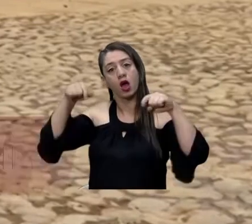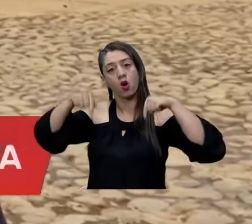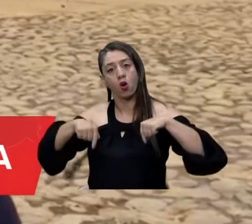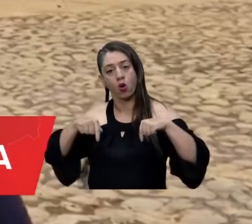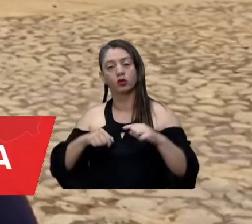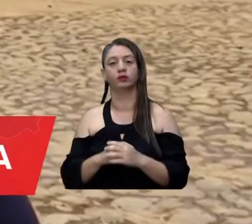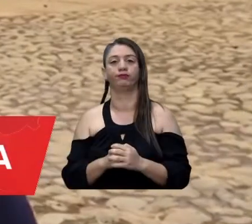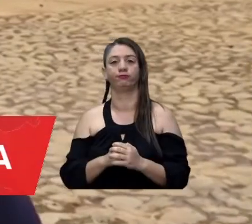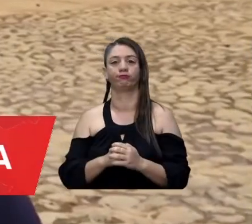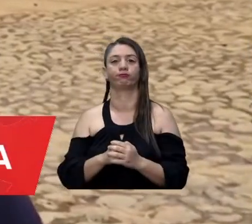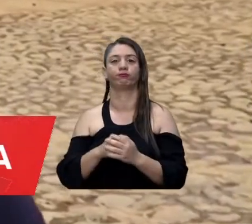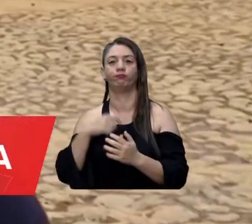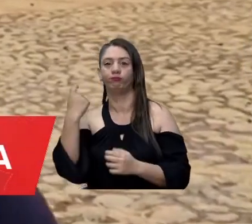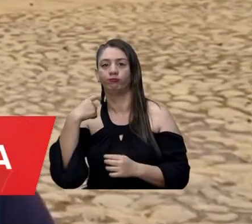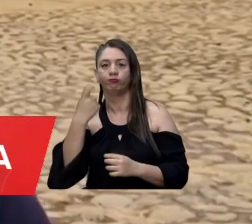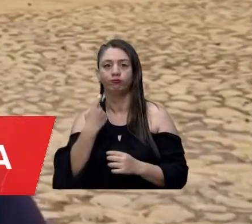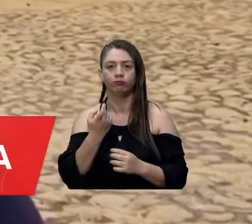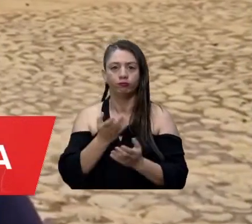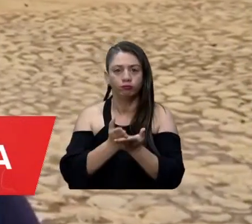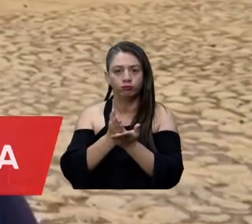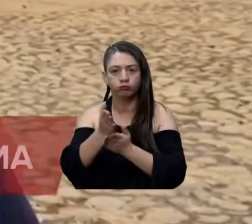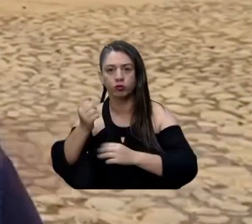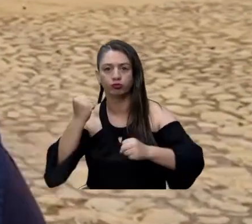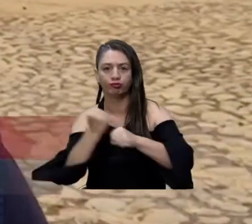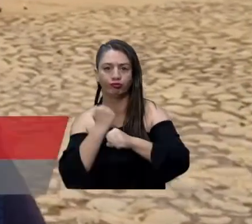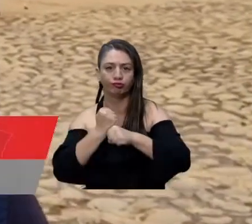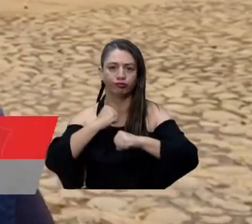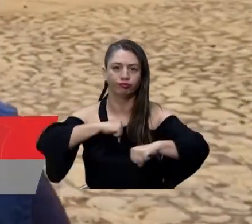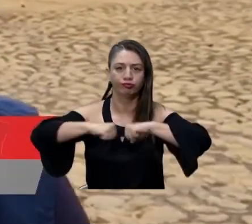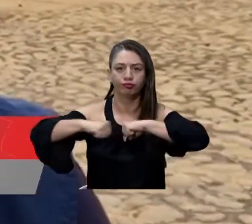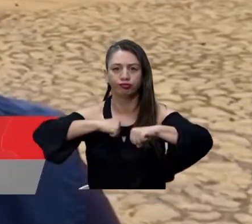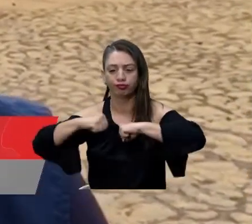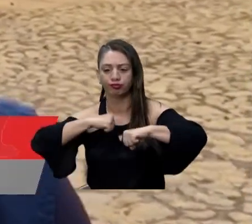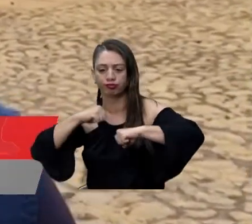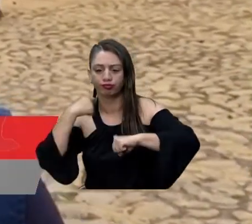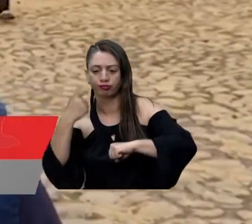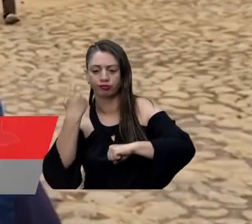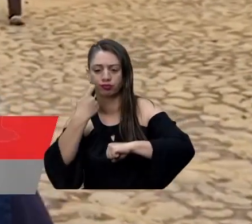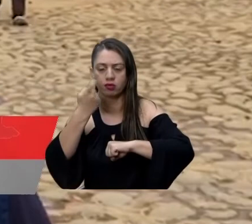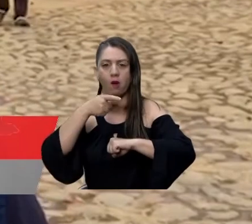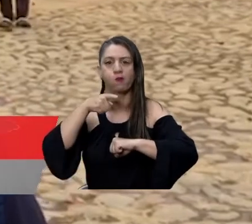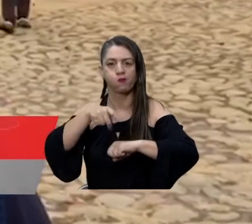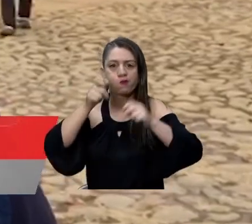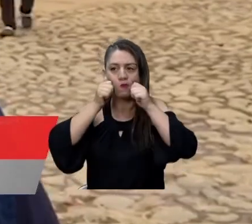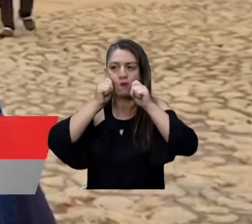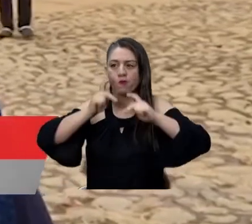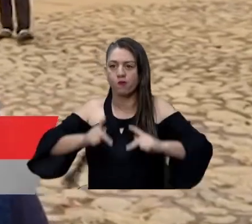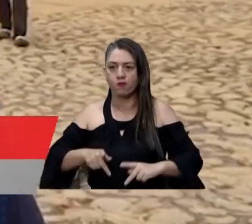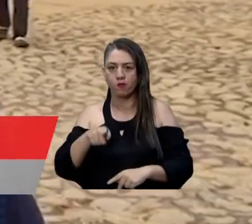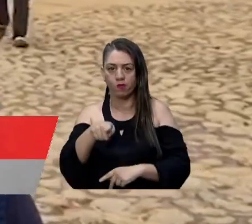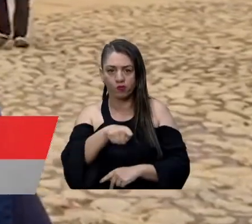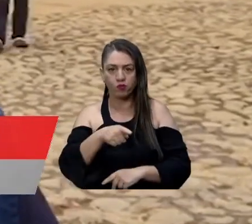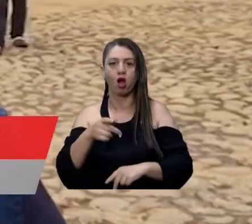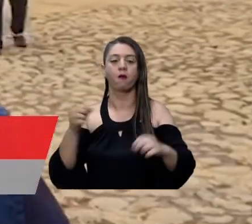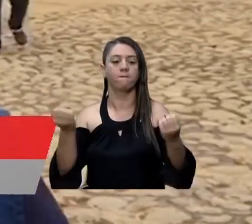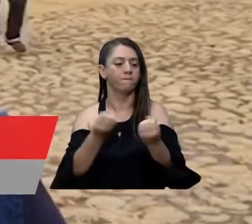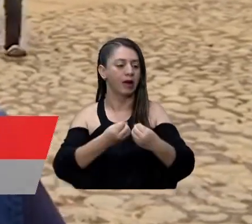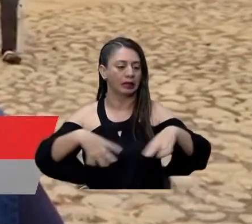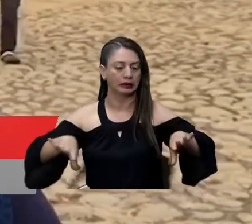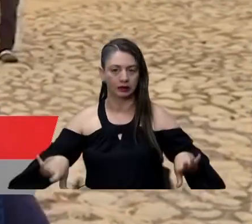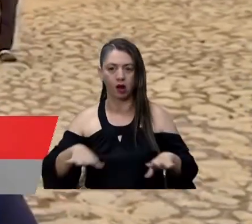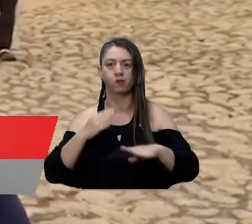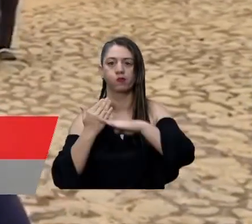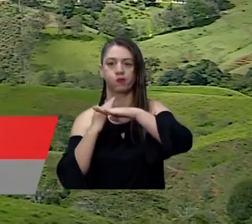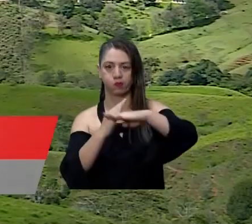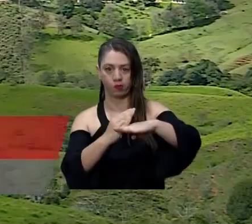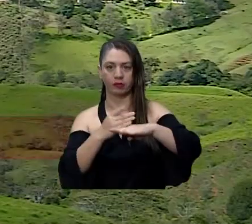se continuó con la labor de la búsqueda del cuerpo que estaba desaparecido en el embalse Calima. Se contó